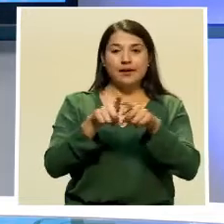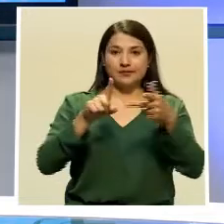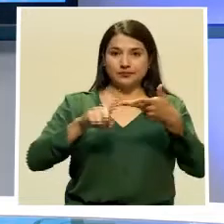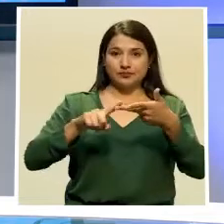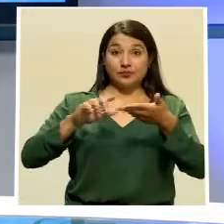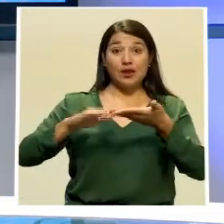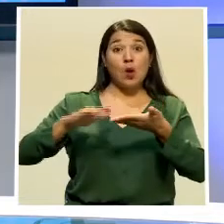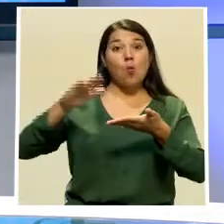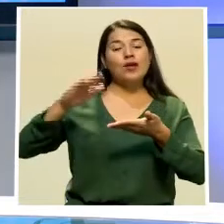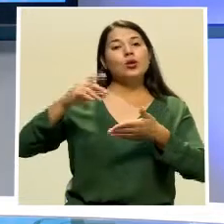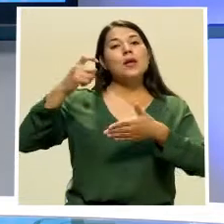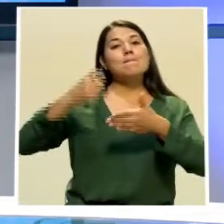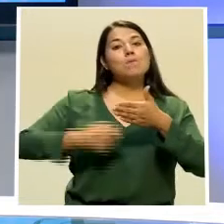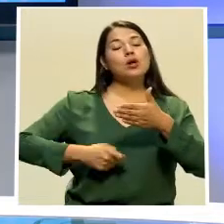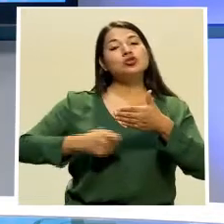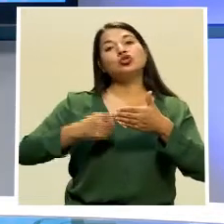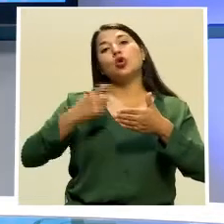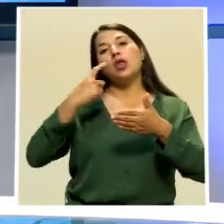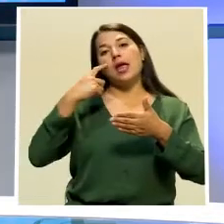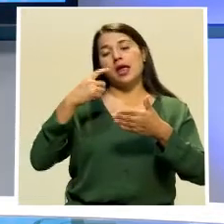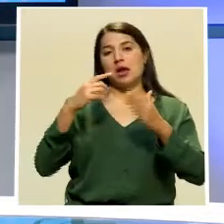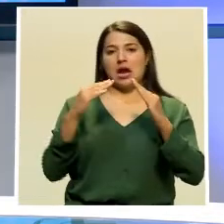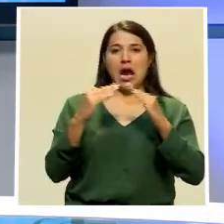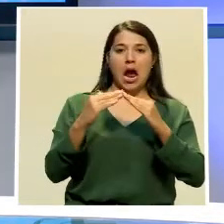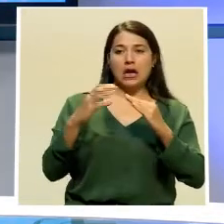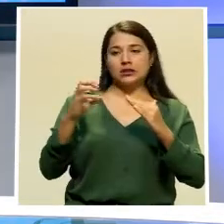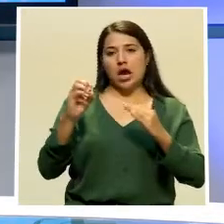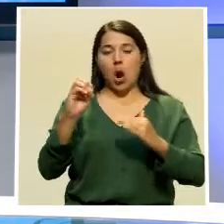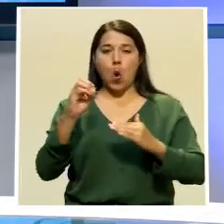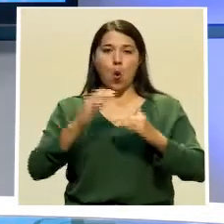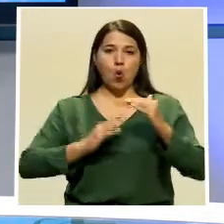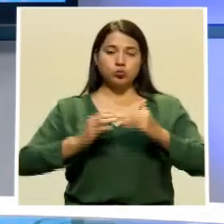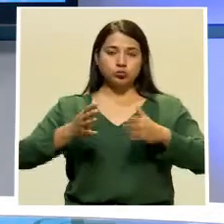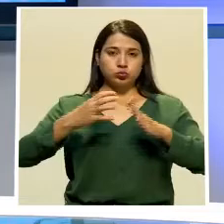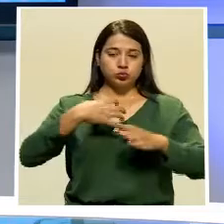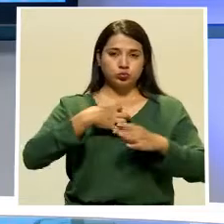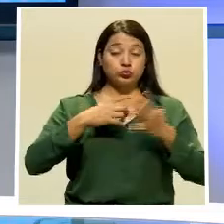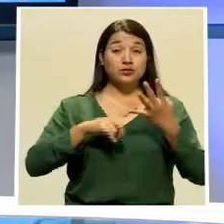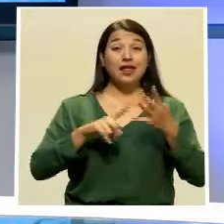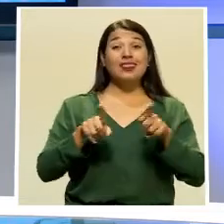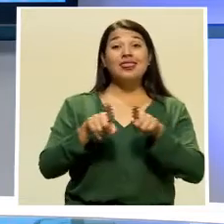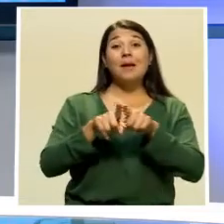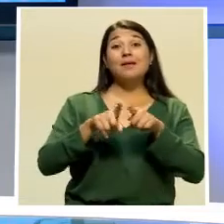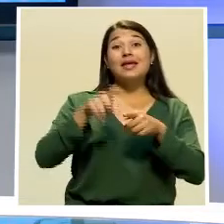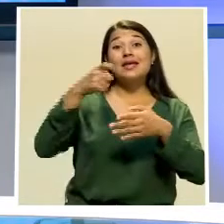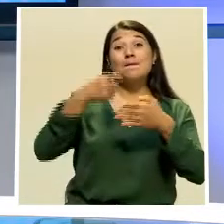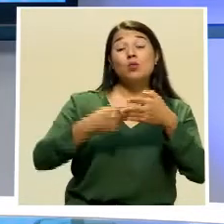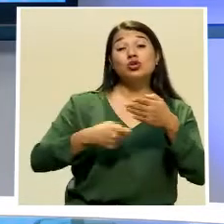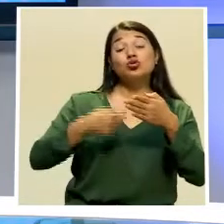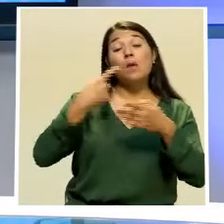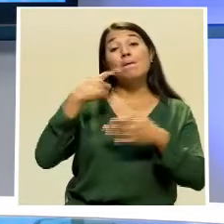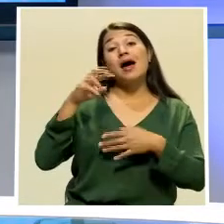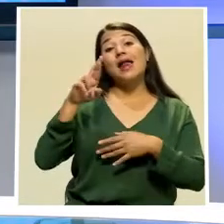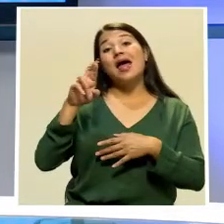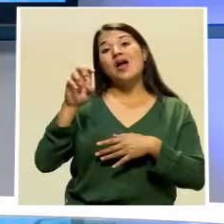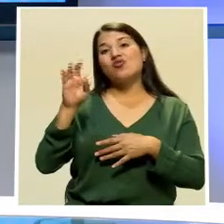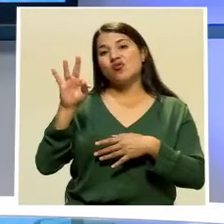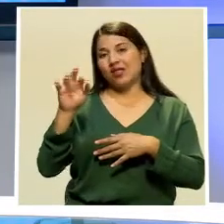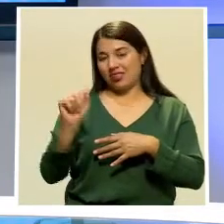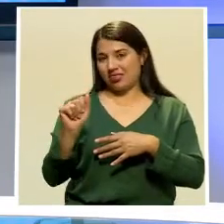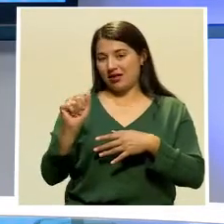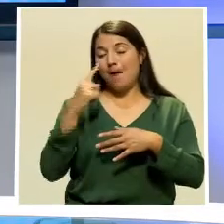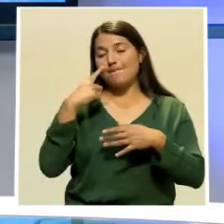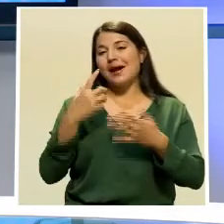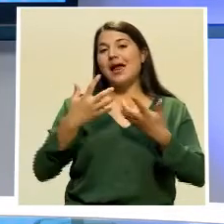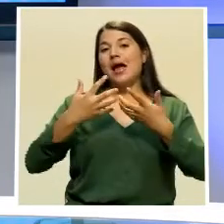las propiedades y se impondría un impuesto a la renta para las grandes cooperativas. Ante el